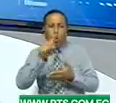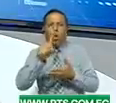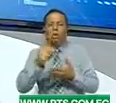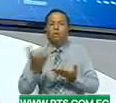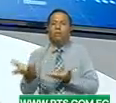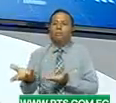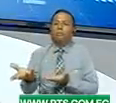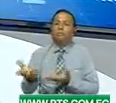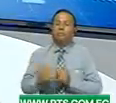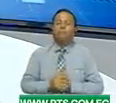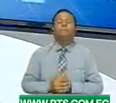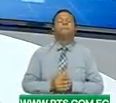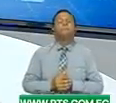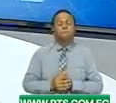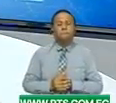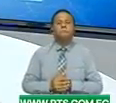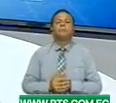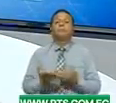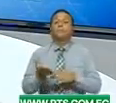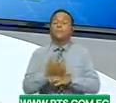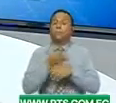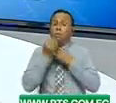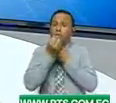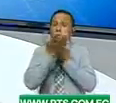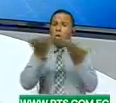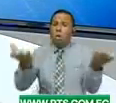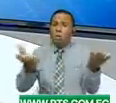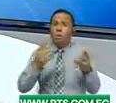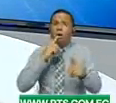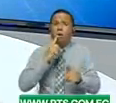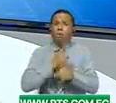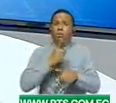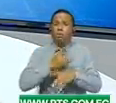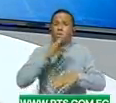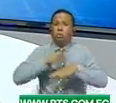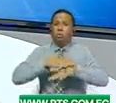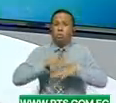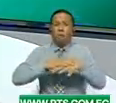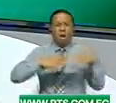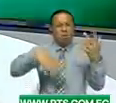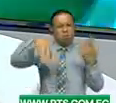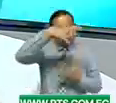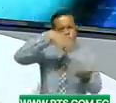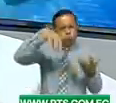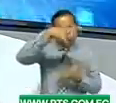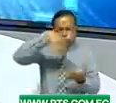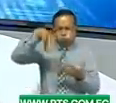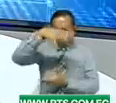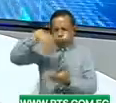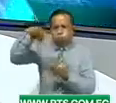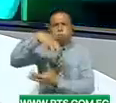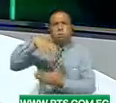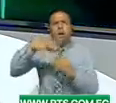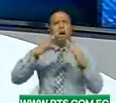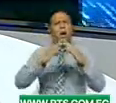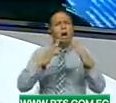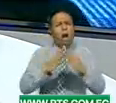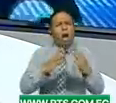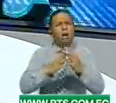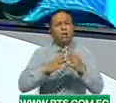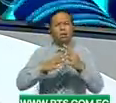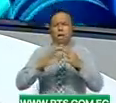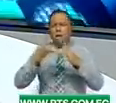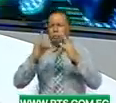Y tal como lo anunciamos, varios tornados dejaron decenas de casas y edificios severamente dañados en Texas,